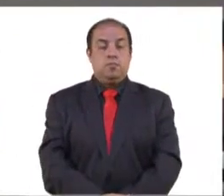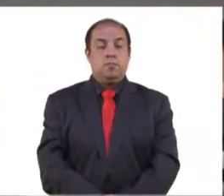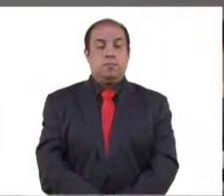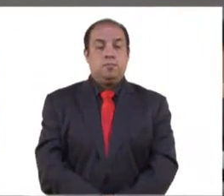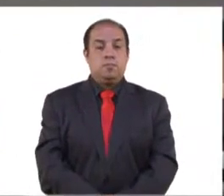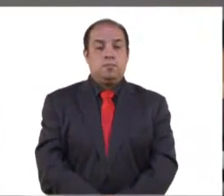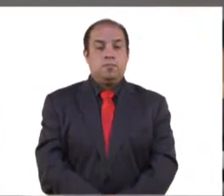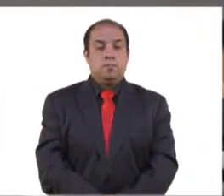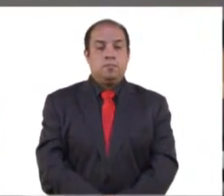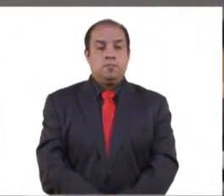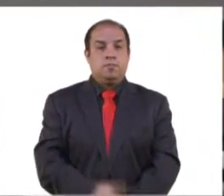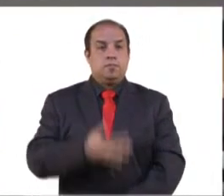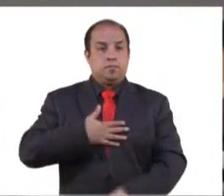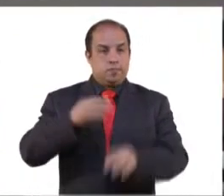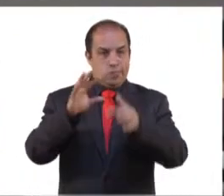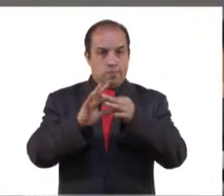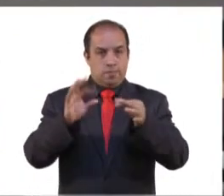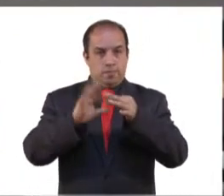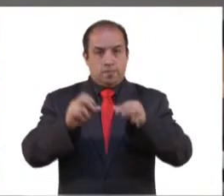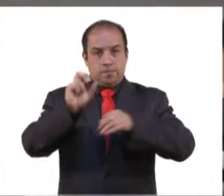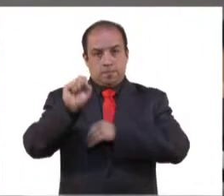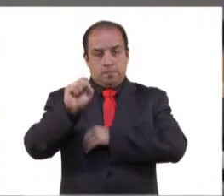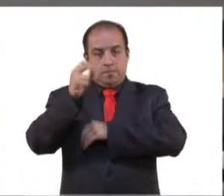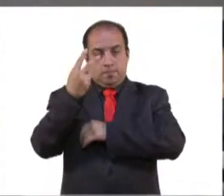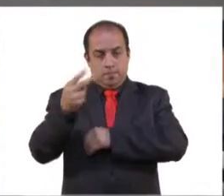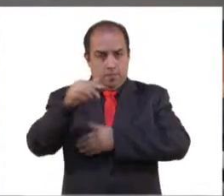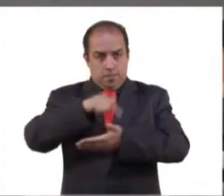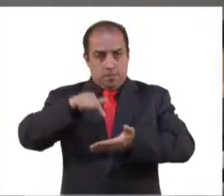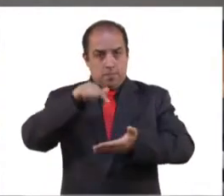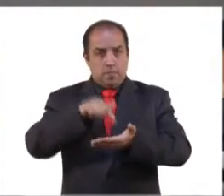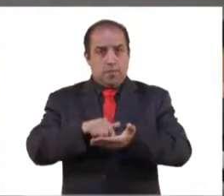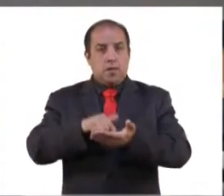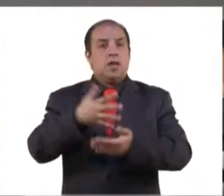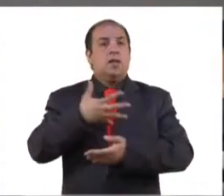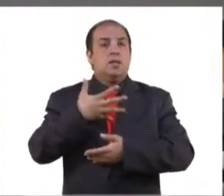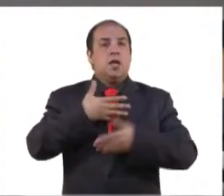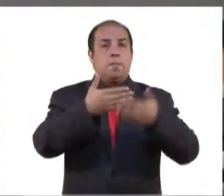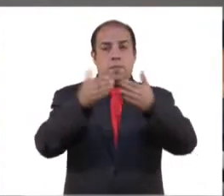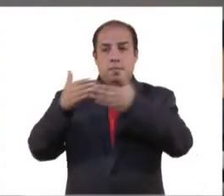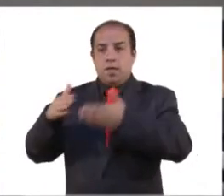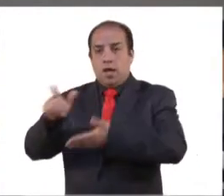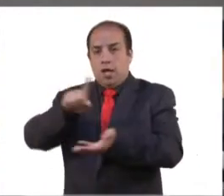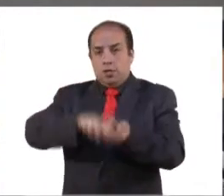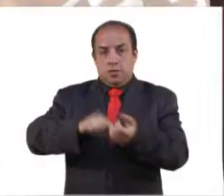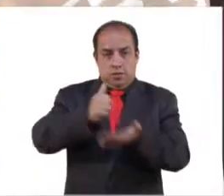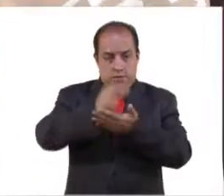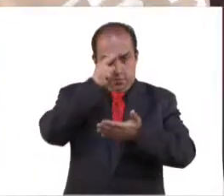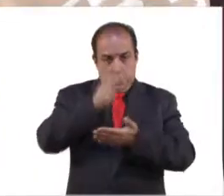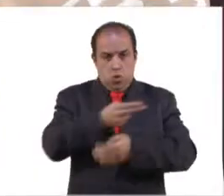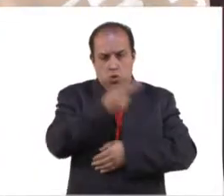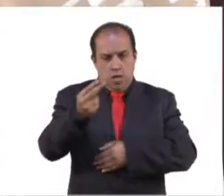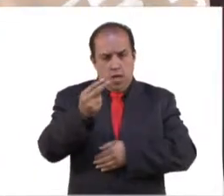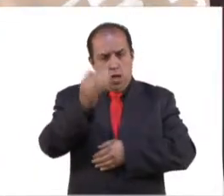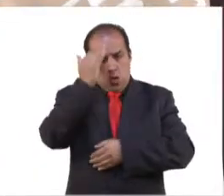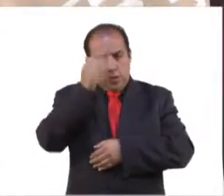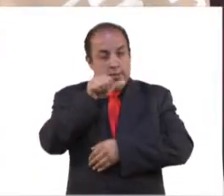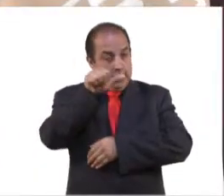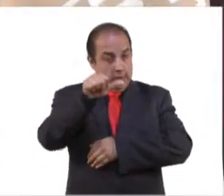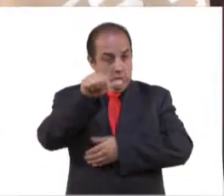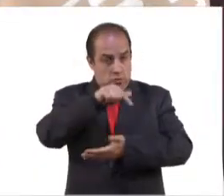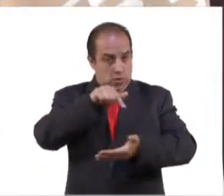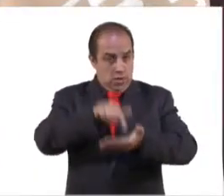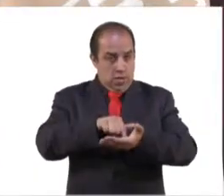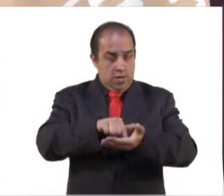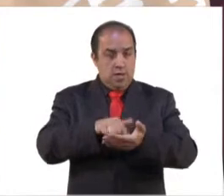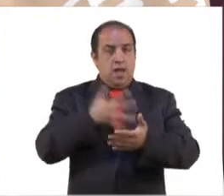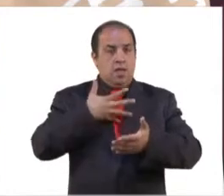Bueno, yo les voy a dar a conocer los 62 puntos que vamos a tener habilitados en la Ciudad de México. Ustedes ya ubican 16, que son